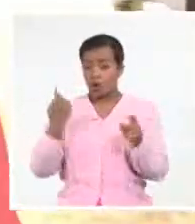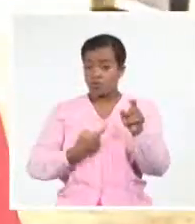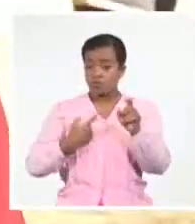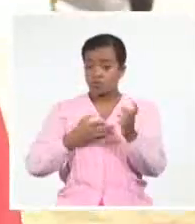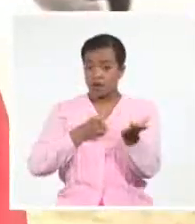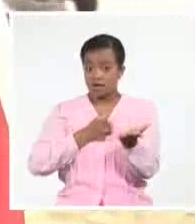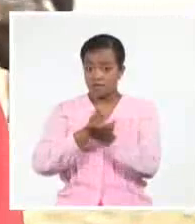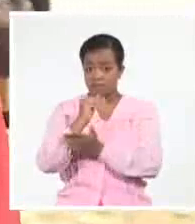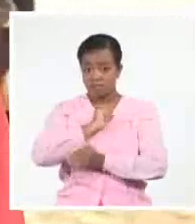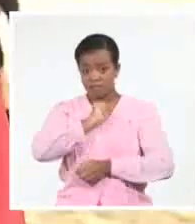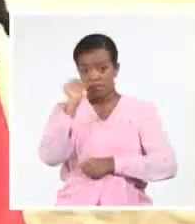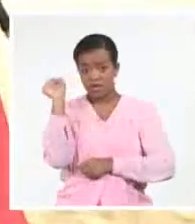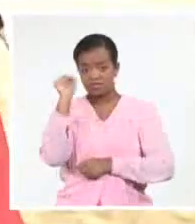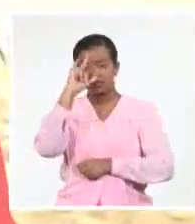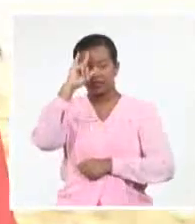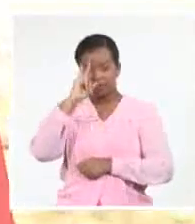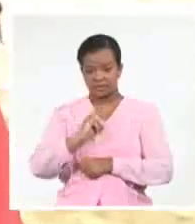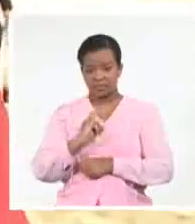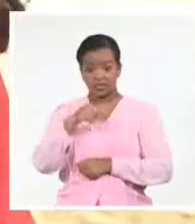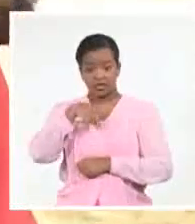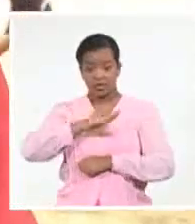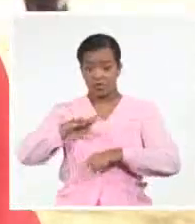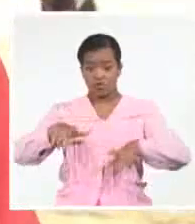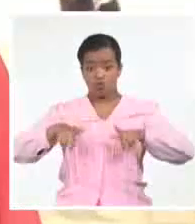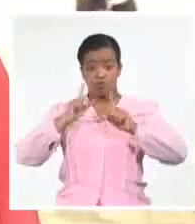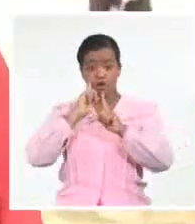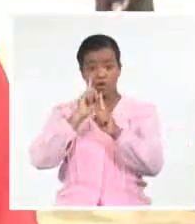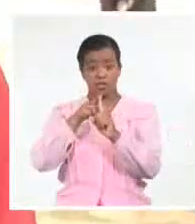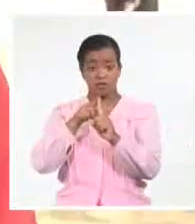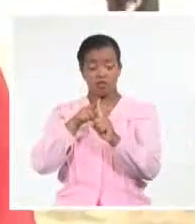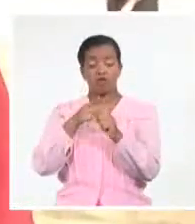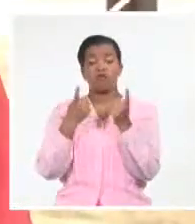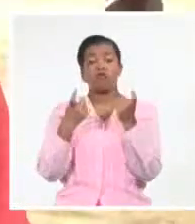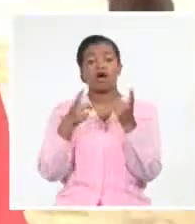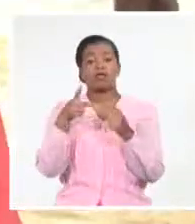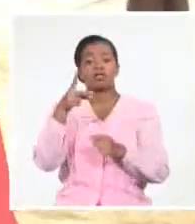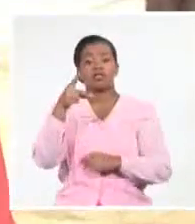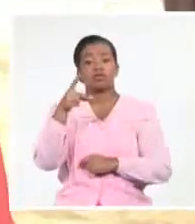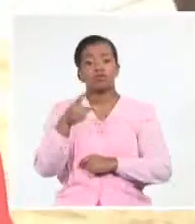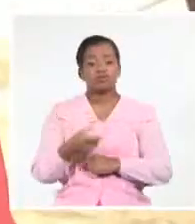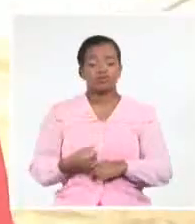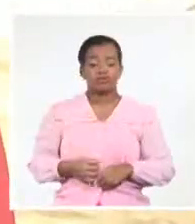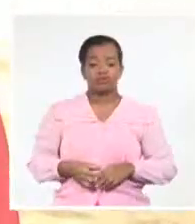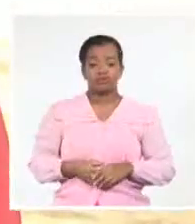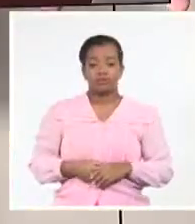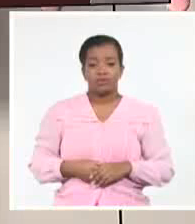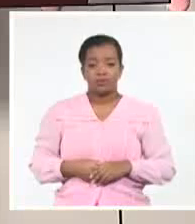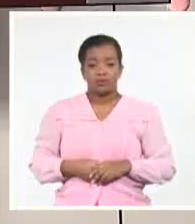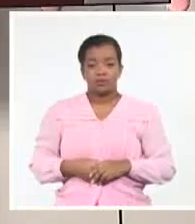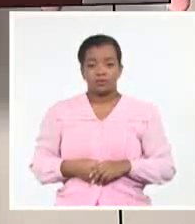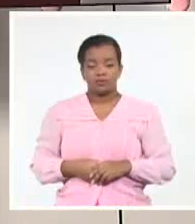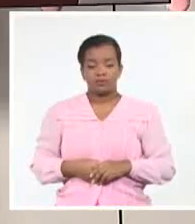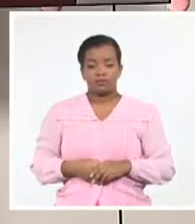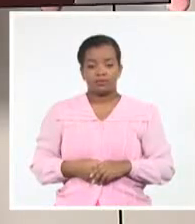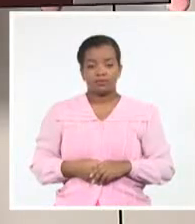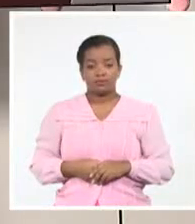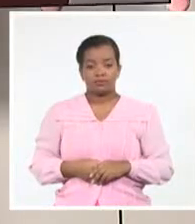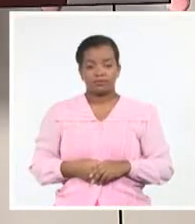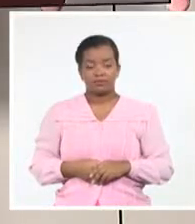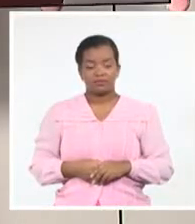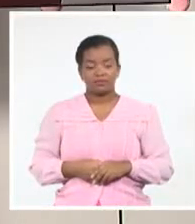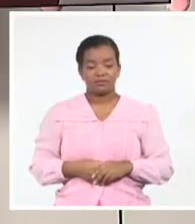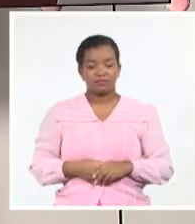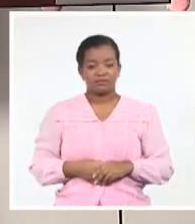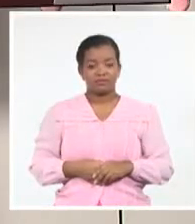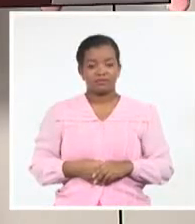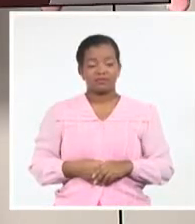Sí, nosotros vamos ahora, ya cumplimos el primer objetivo y ahora vamos por el segundo. Ahora es fajarnos para subirnos al podio. Sin duda es un